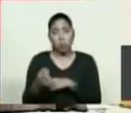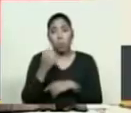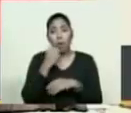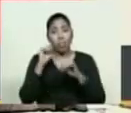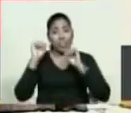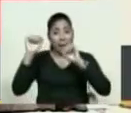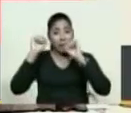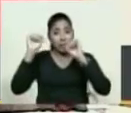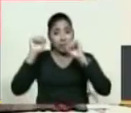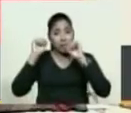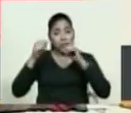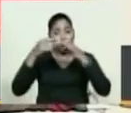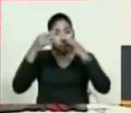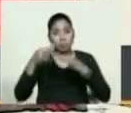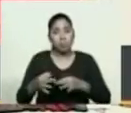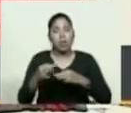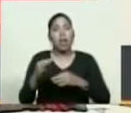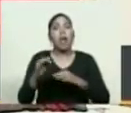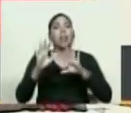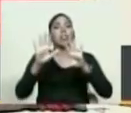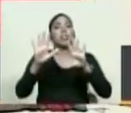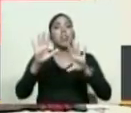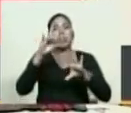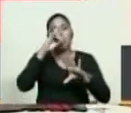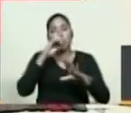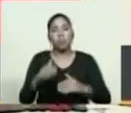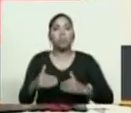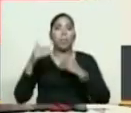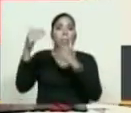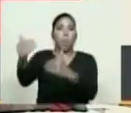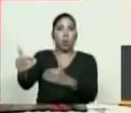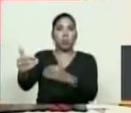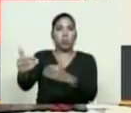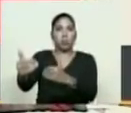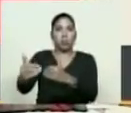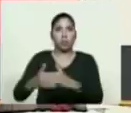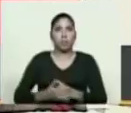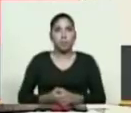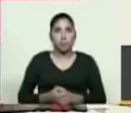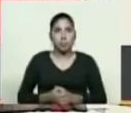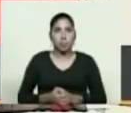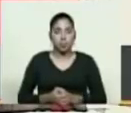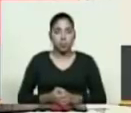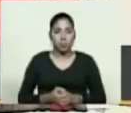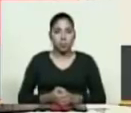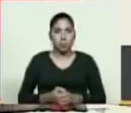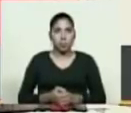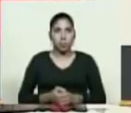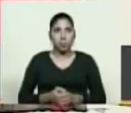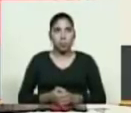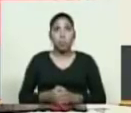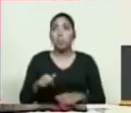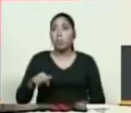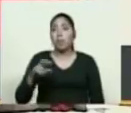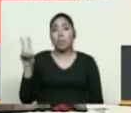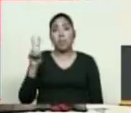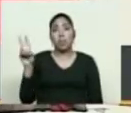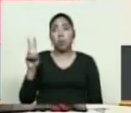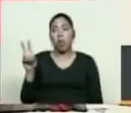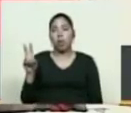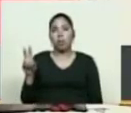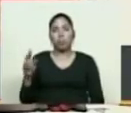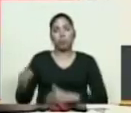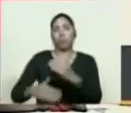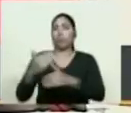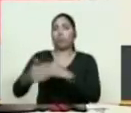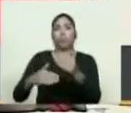formalmente, se dio 10 años después, contra un gobierno neoliberal o contra medidas neoliberales. Venezuela se adelantó 10 años al resto de los